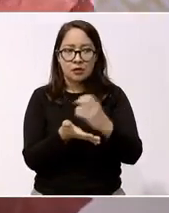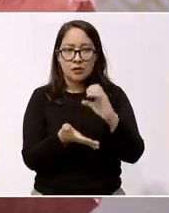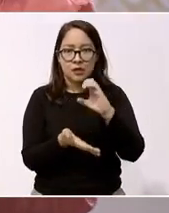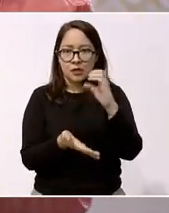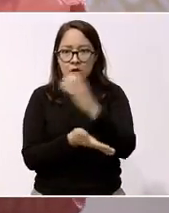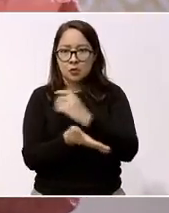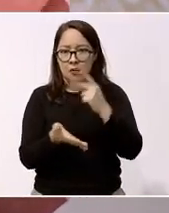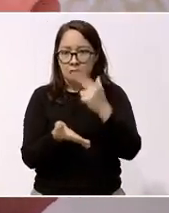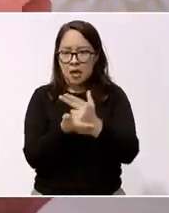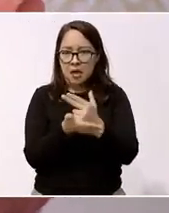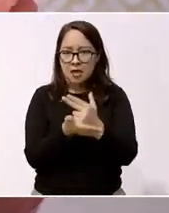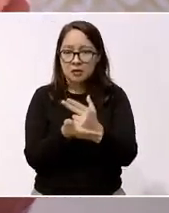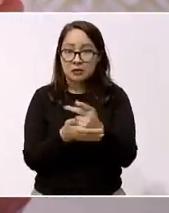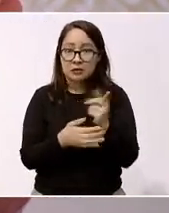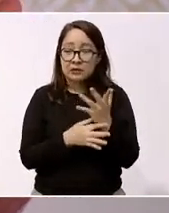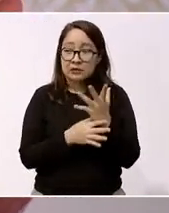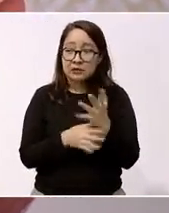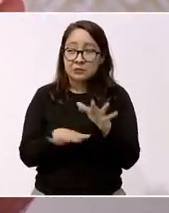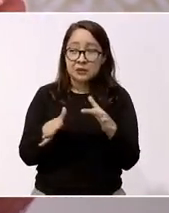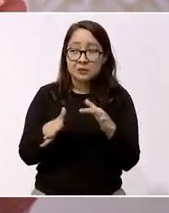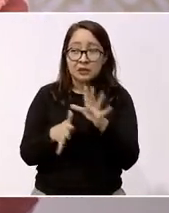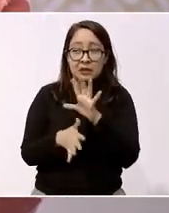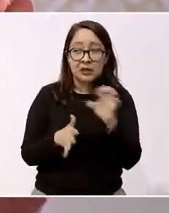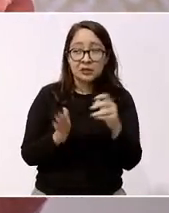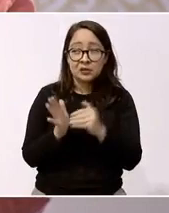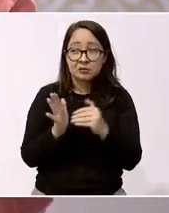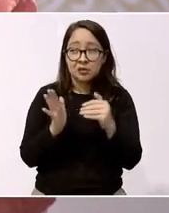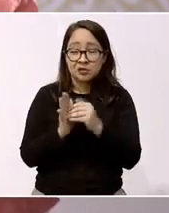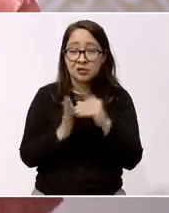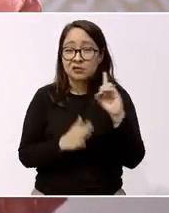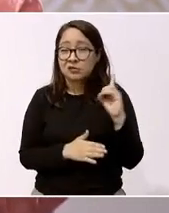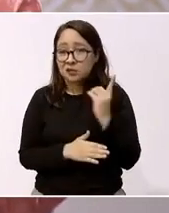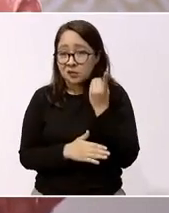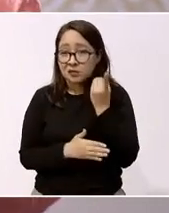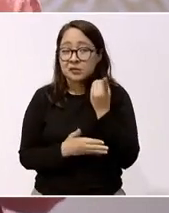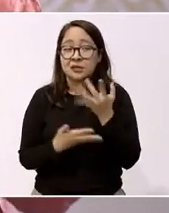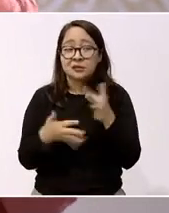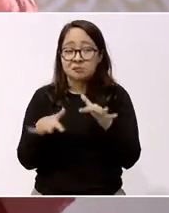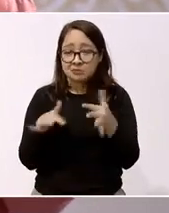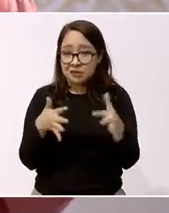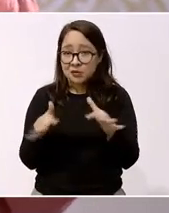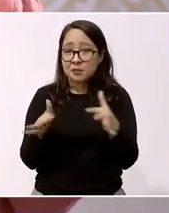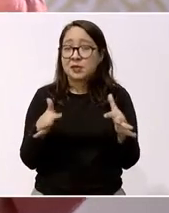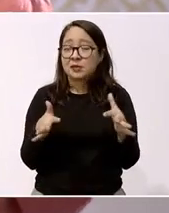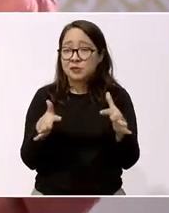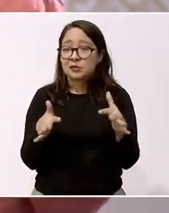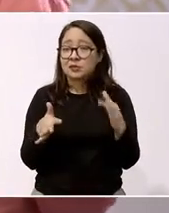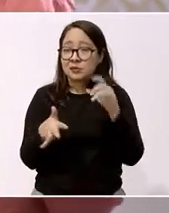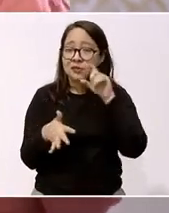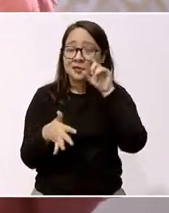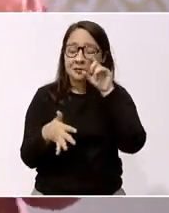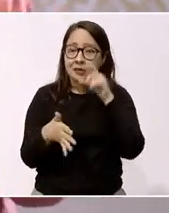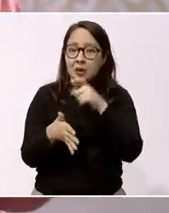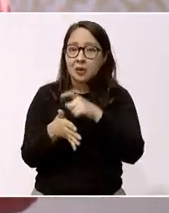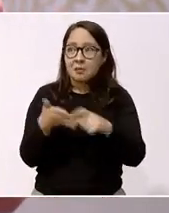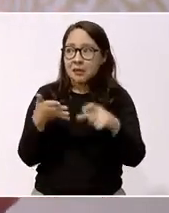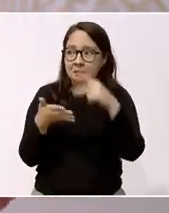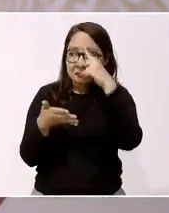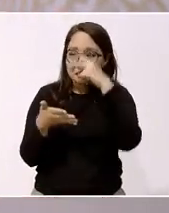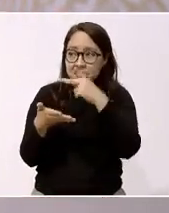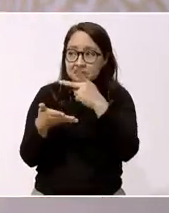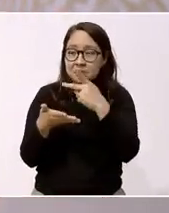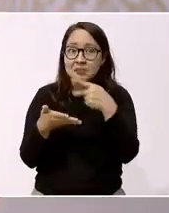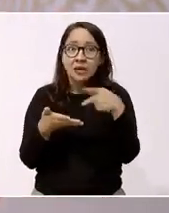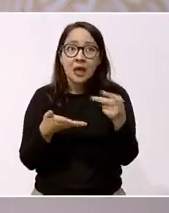pues como 500 millones de dólares en México y México solo